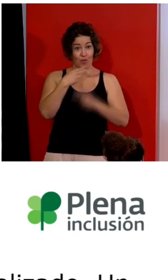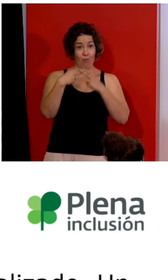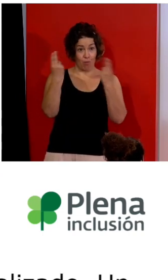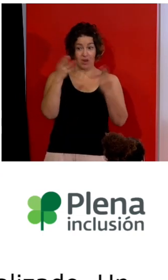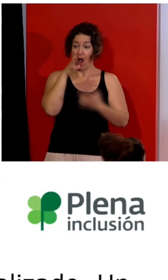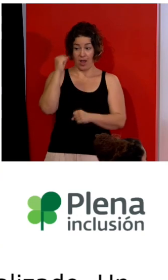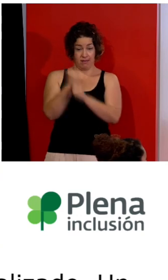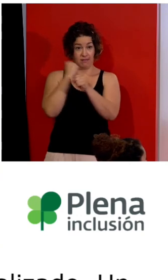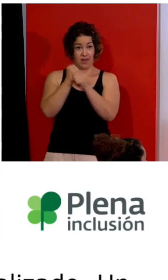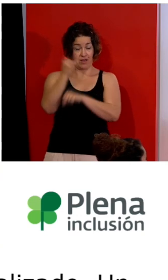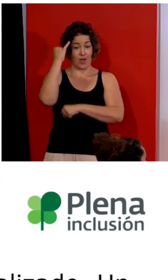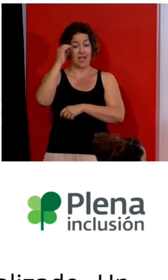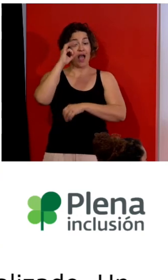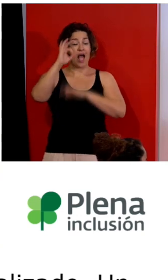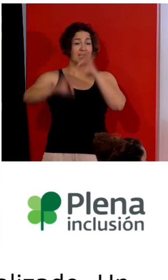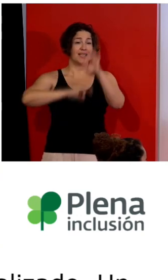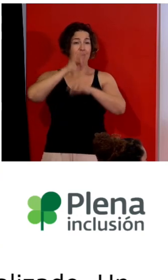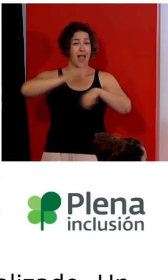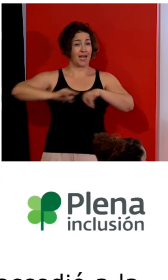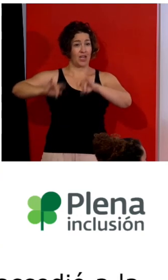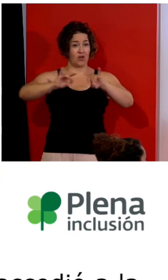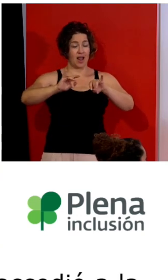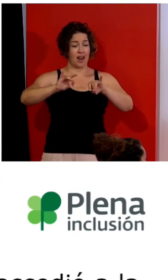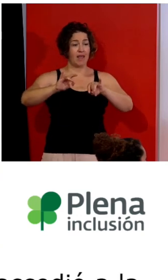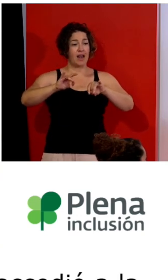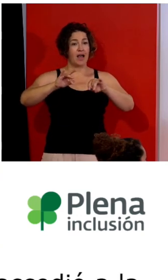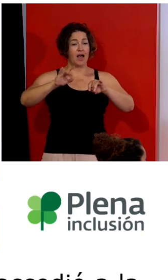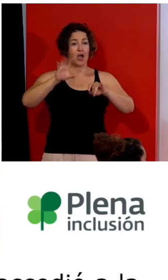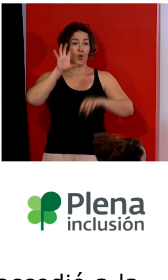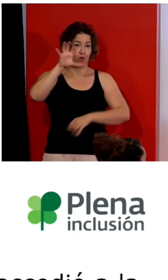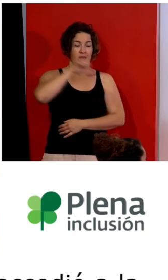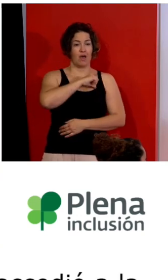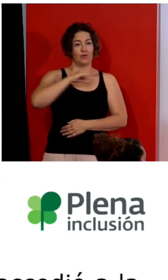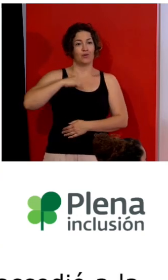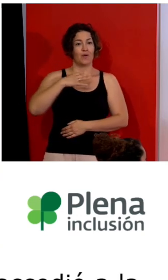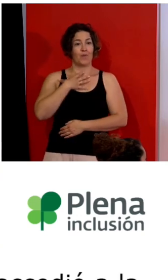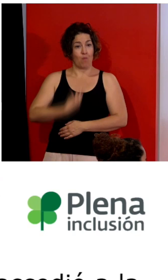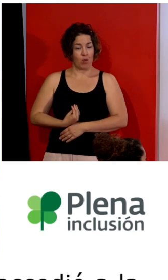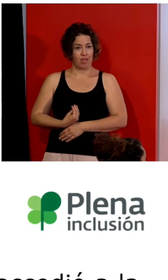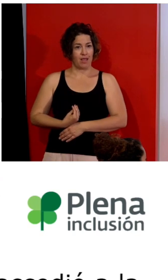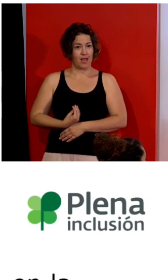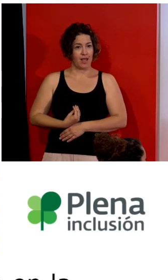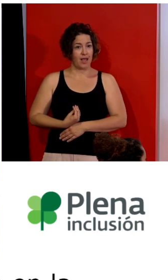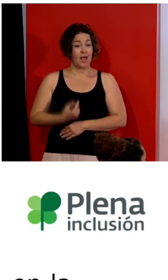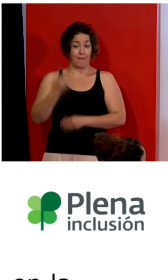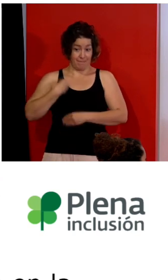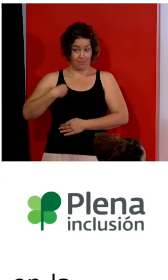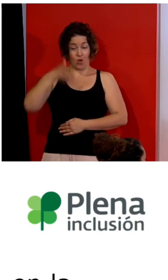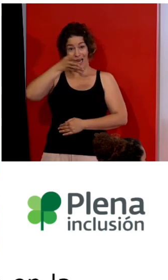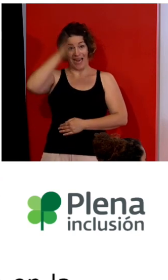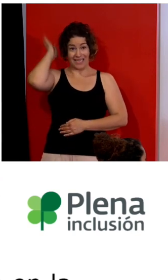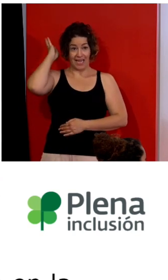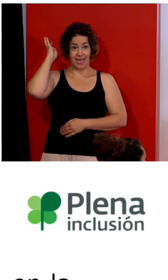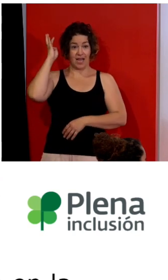está trabajando en la Asamblea Regional de la Comunidad Autónoma de la Región de Murcia, que está en Cartagena, la Asamblea,